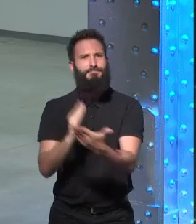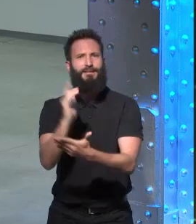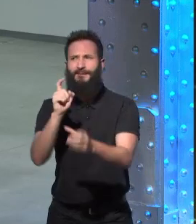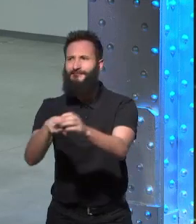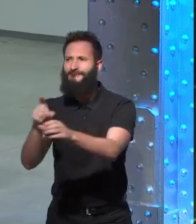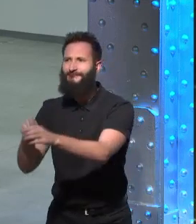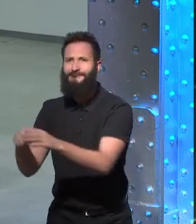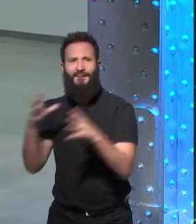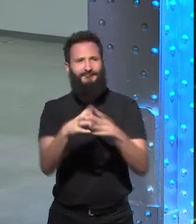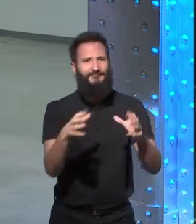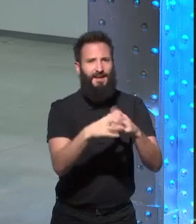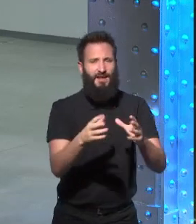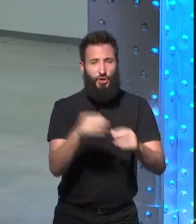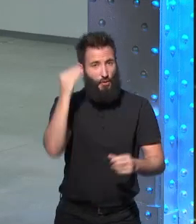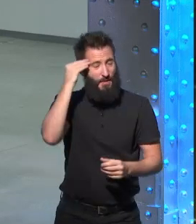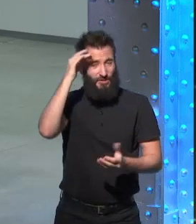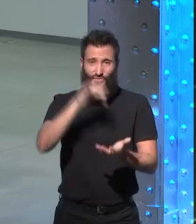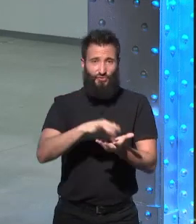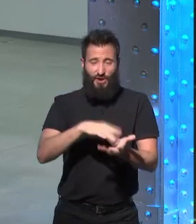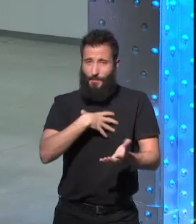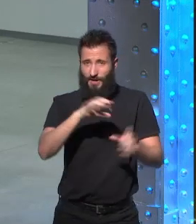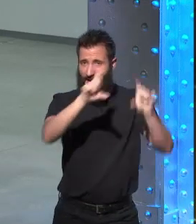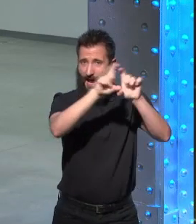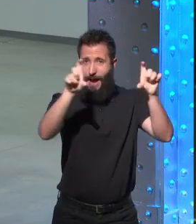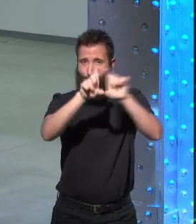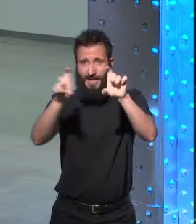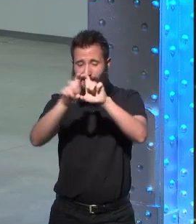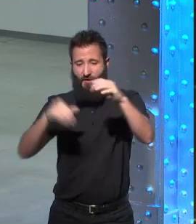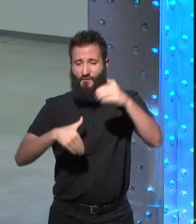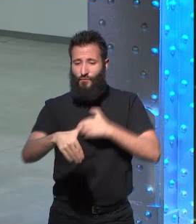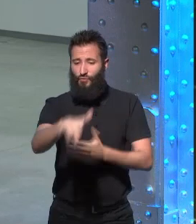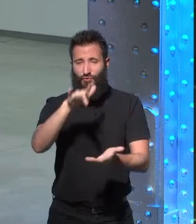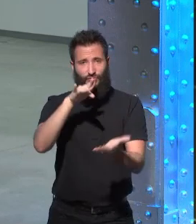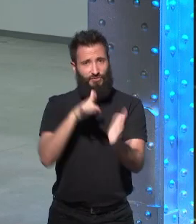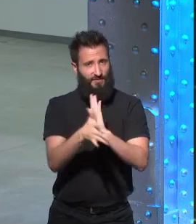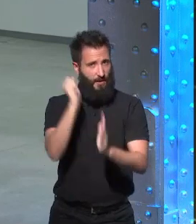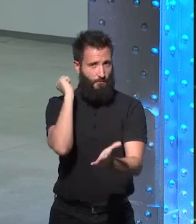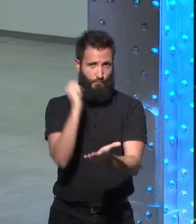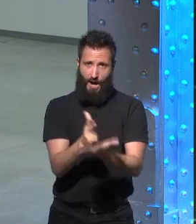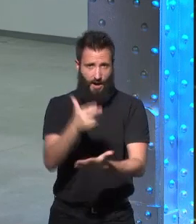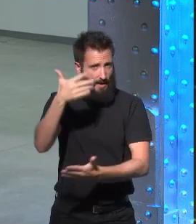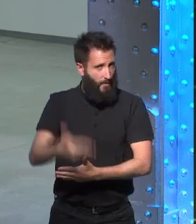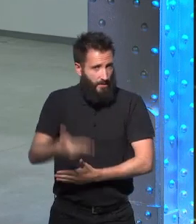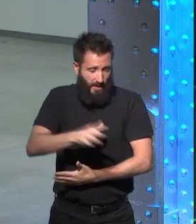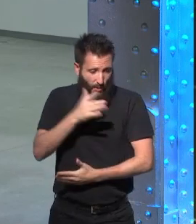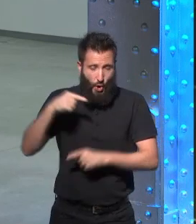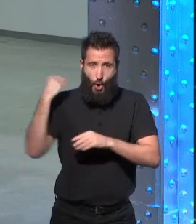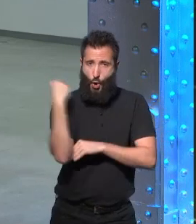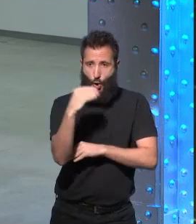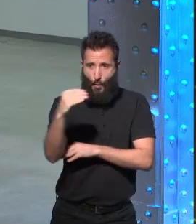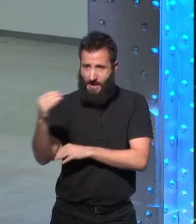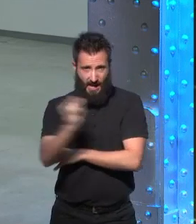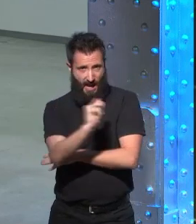No sé si nos queda claro, la verdad que las empresas tienen un reto importantísimo, los jóvenes ellos ya están, y hay que darles